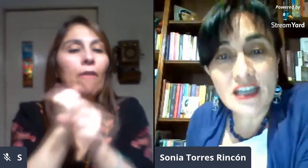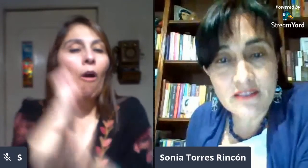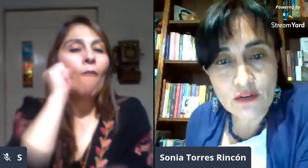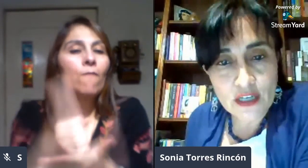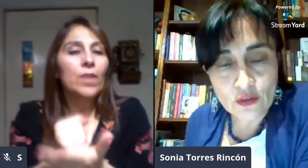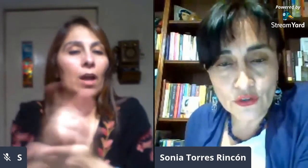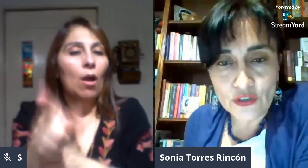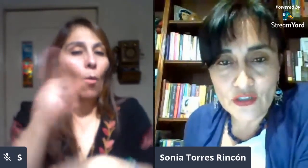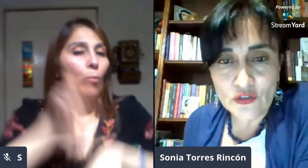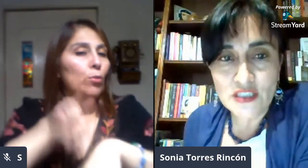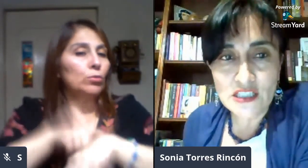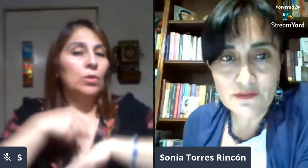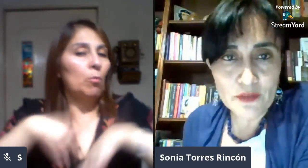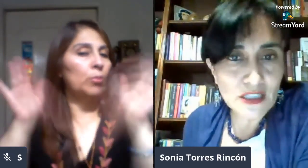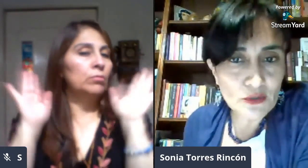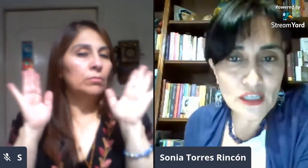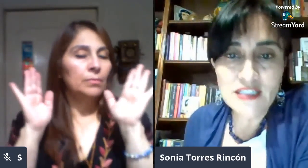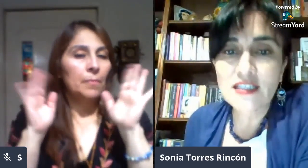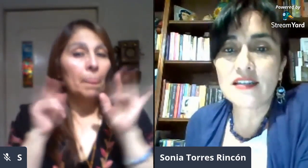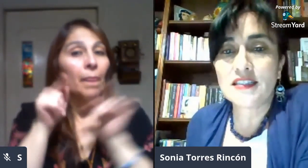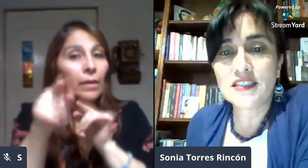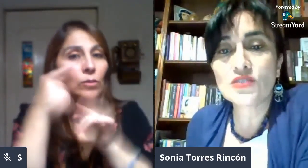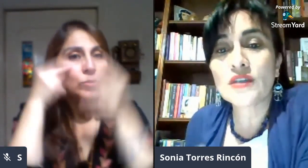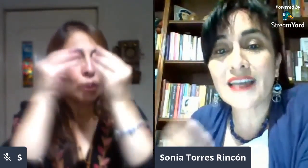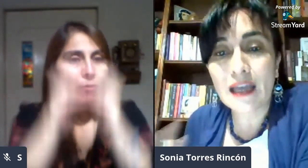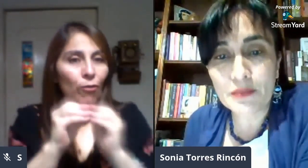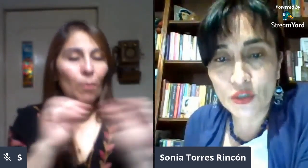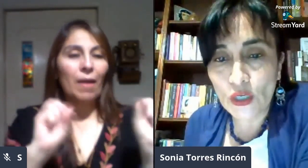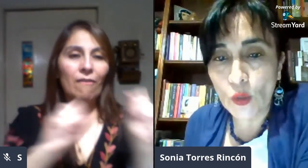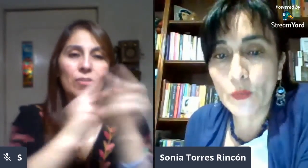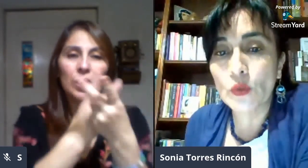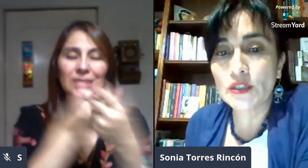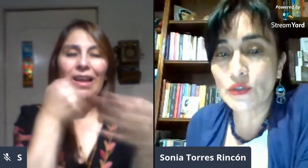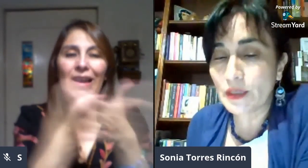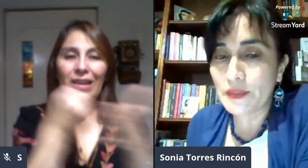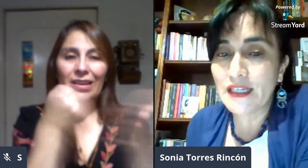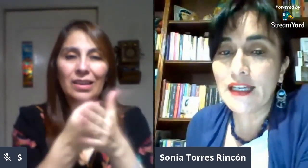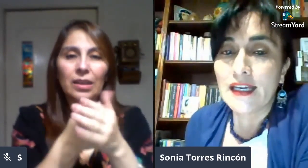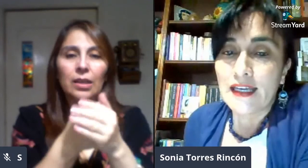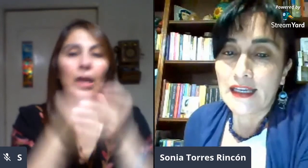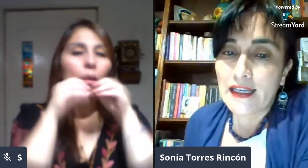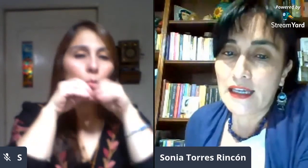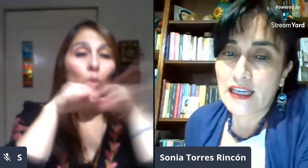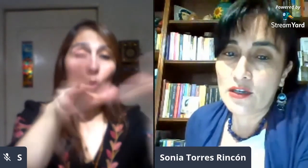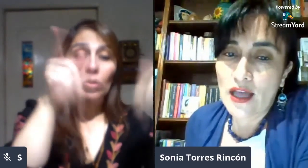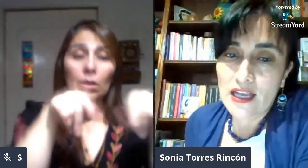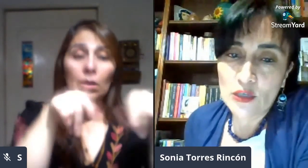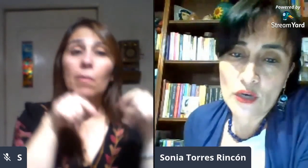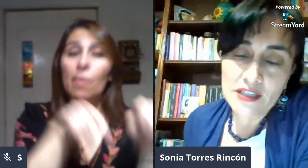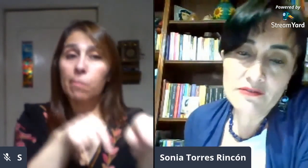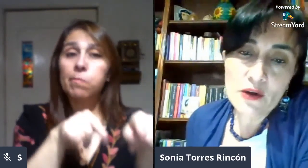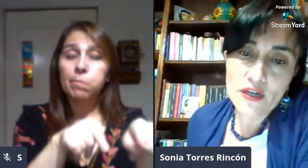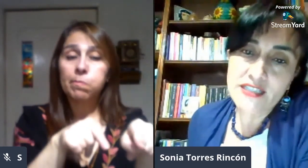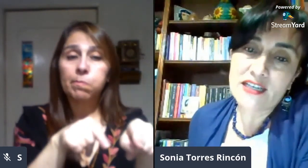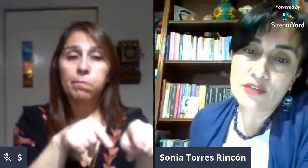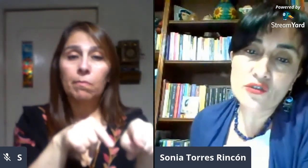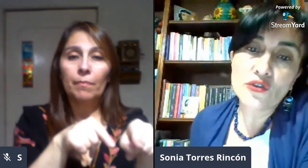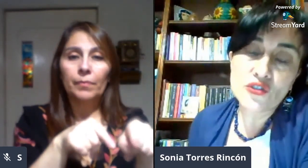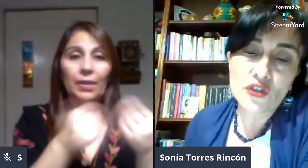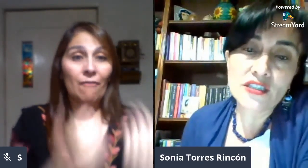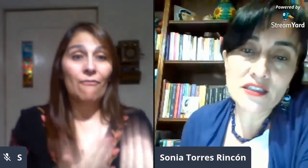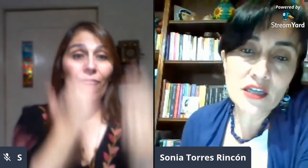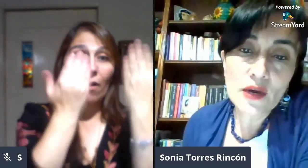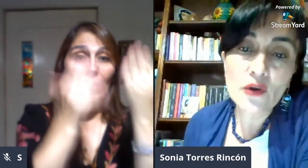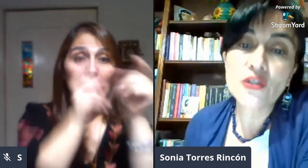Entonces, allí habría una connotación de esas formas de violencia, insisto, hacia el ámbito de lo público también, que en lugar de favorecer